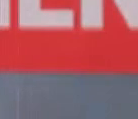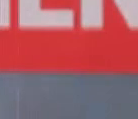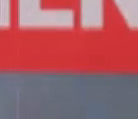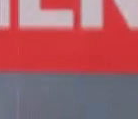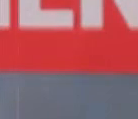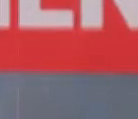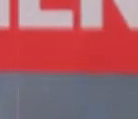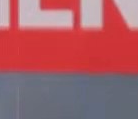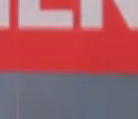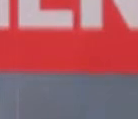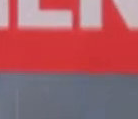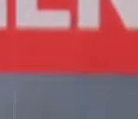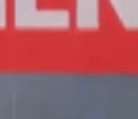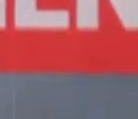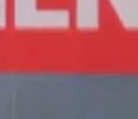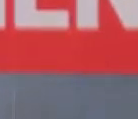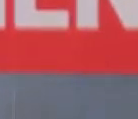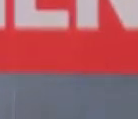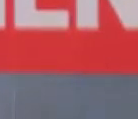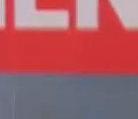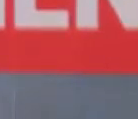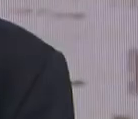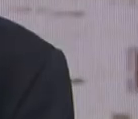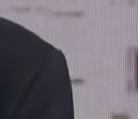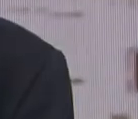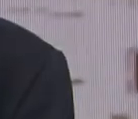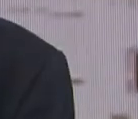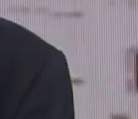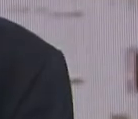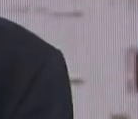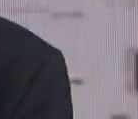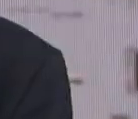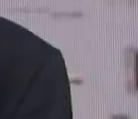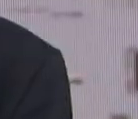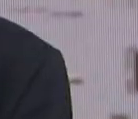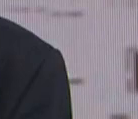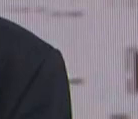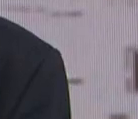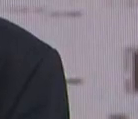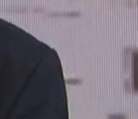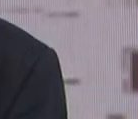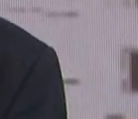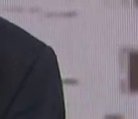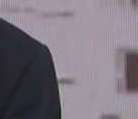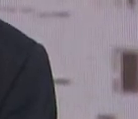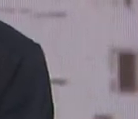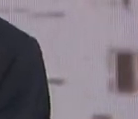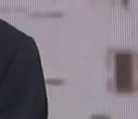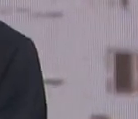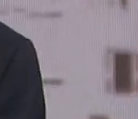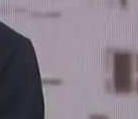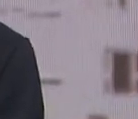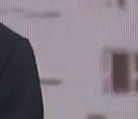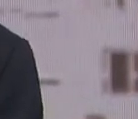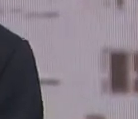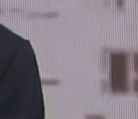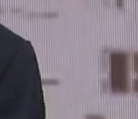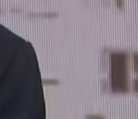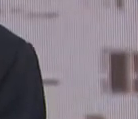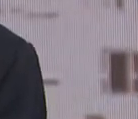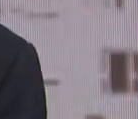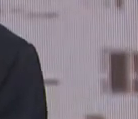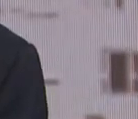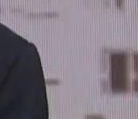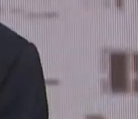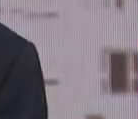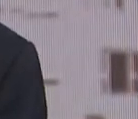diego estuvo en ensenada a mitad de semana y dijo que este bono iba a haber un acuerdo con los intendentes otra vez de un nuevo acuerdo para que los